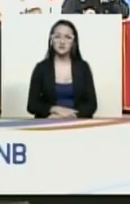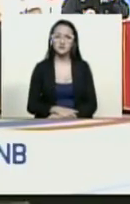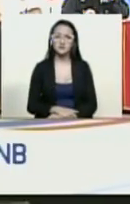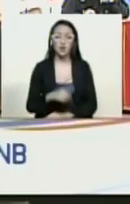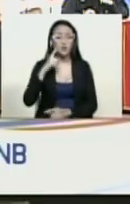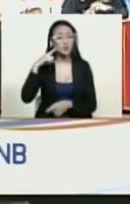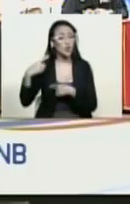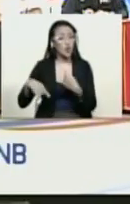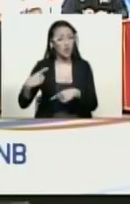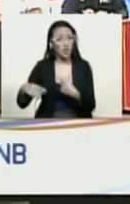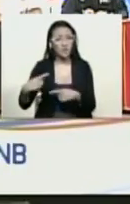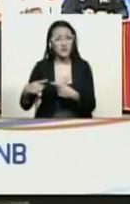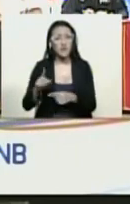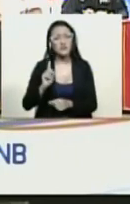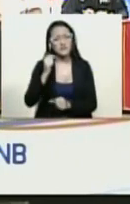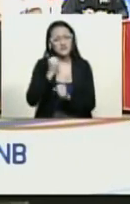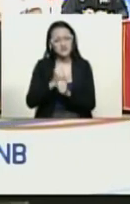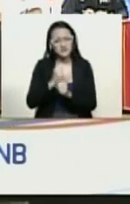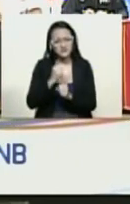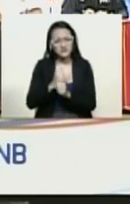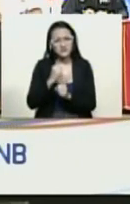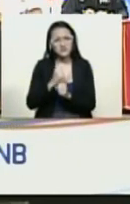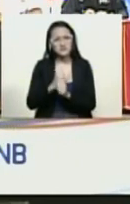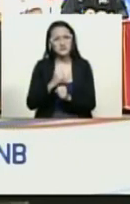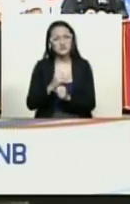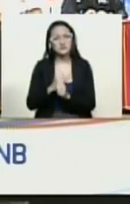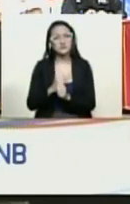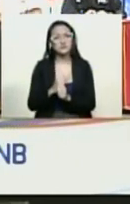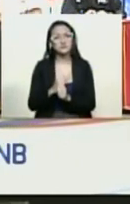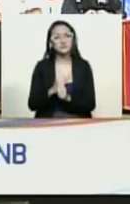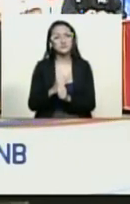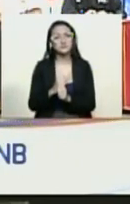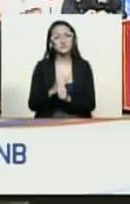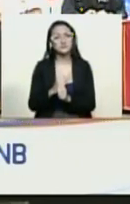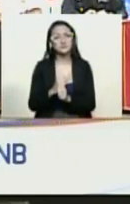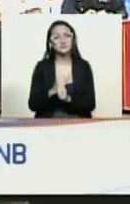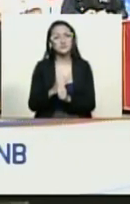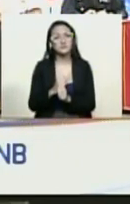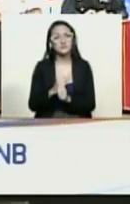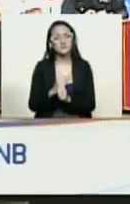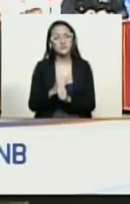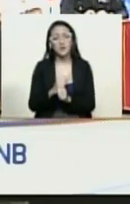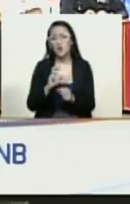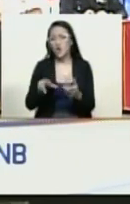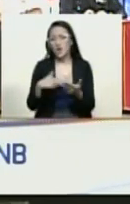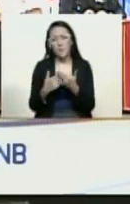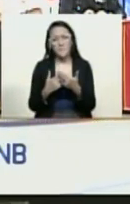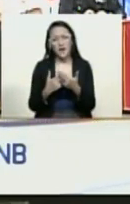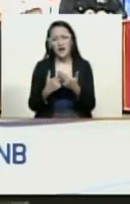Todos los días, obrar. Yo tengo una lucha contra el minimalismo.